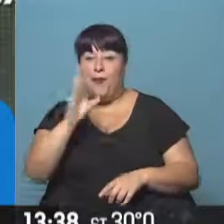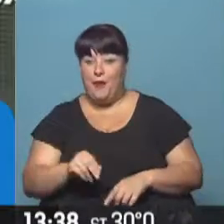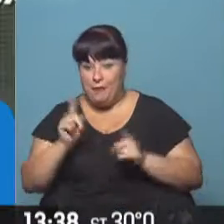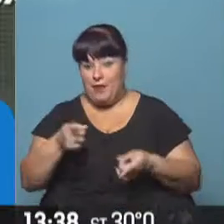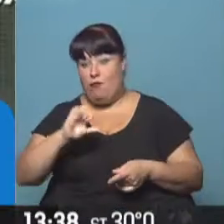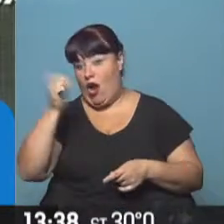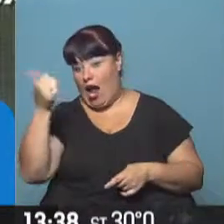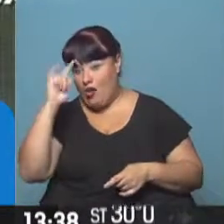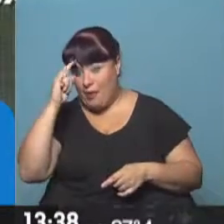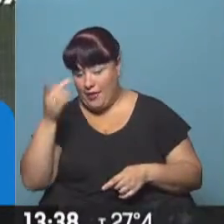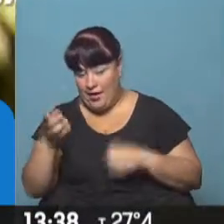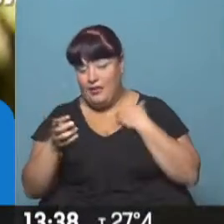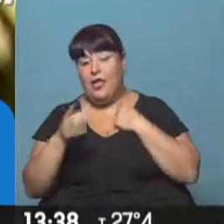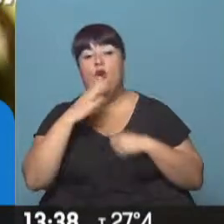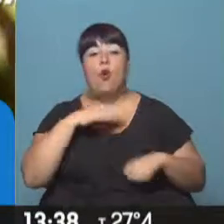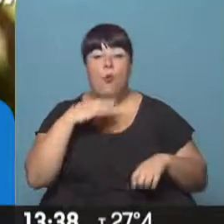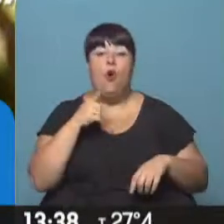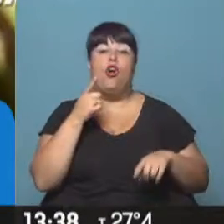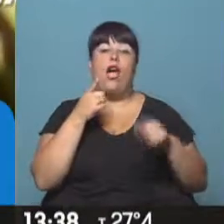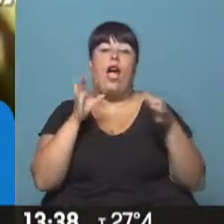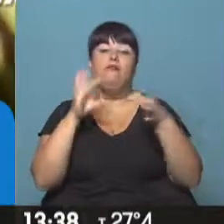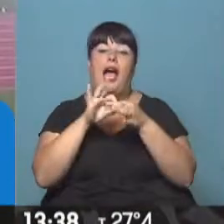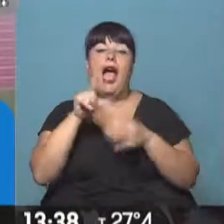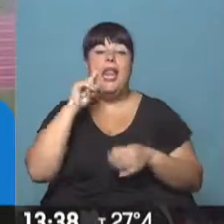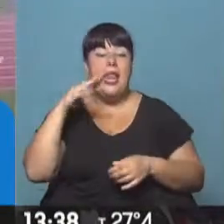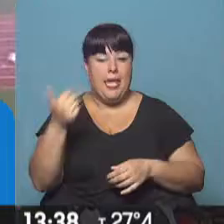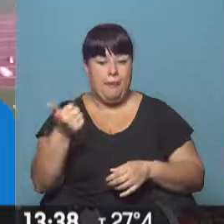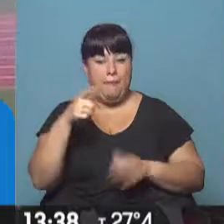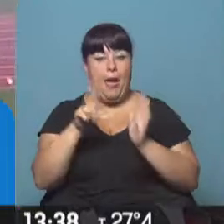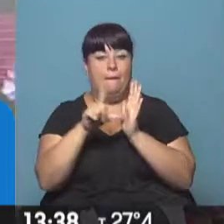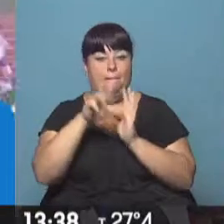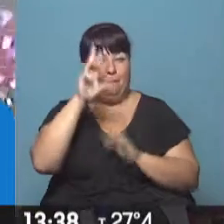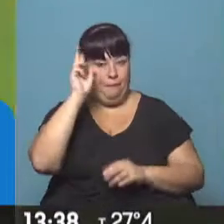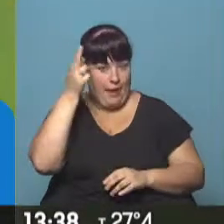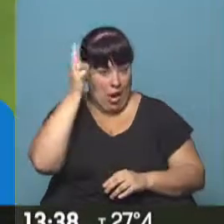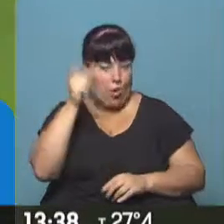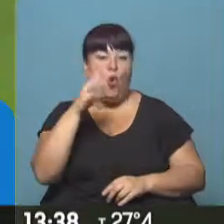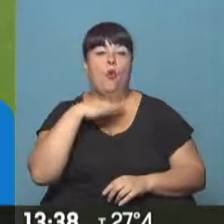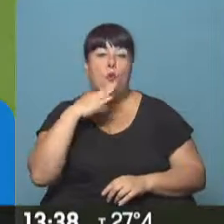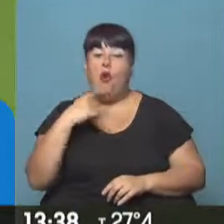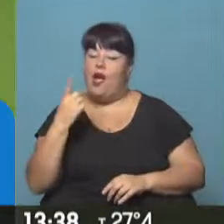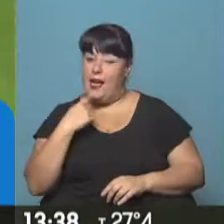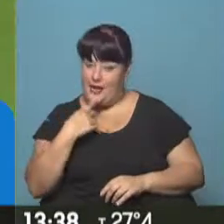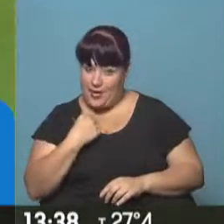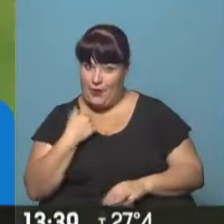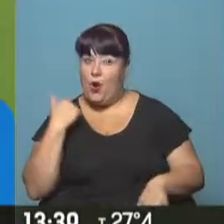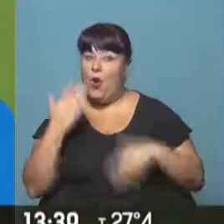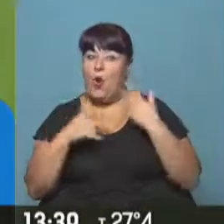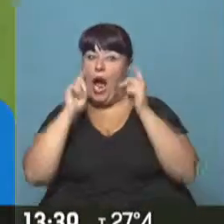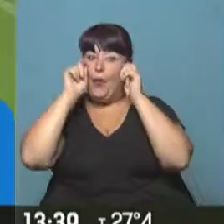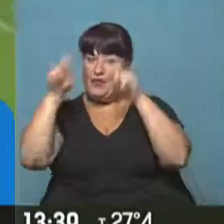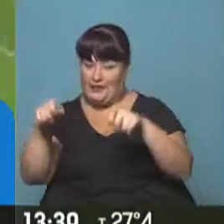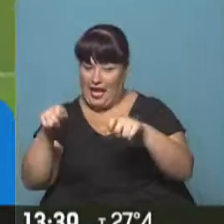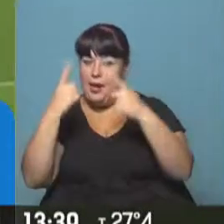que ganó Independiente. Que Boca lo hará con Alianza Lima en Perú. Tanto Boca como River juegan de